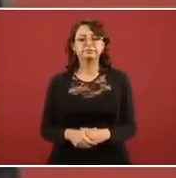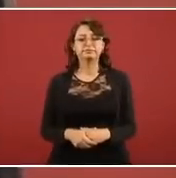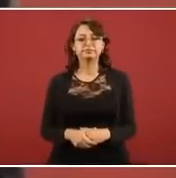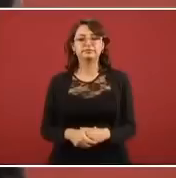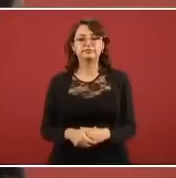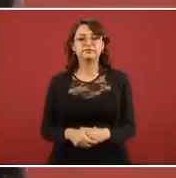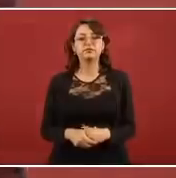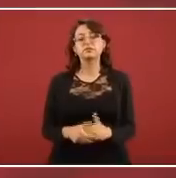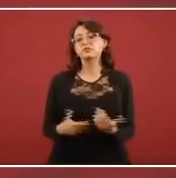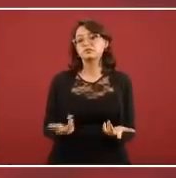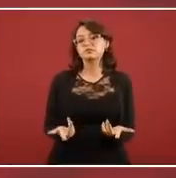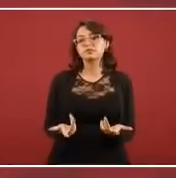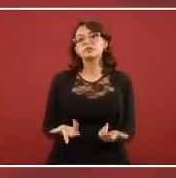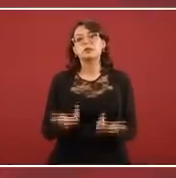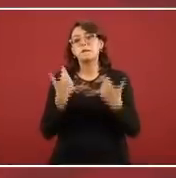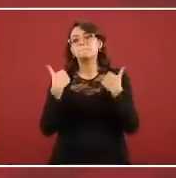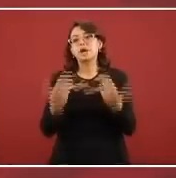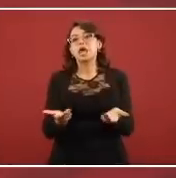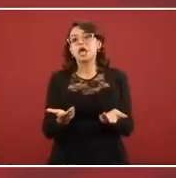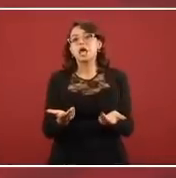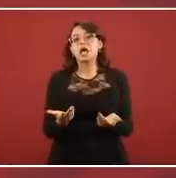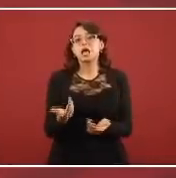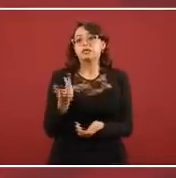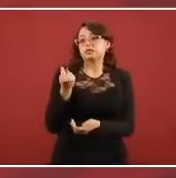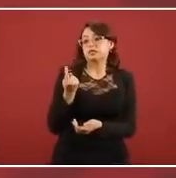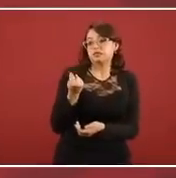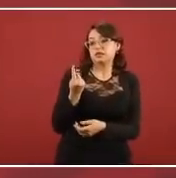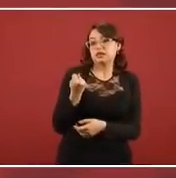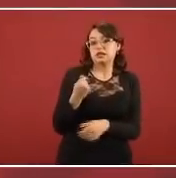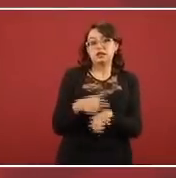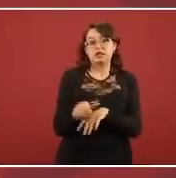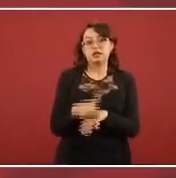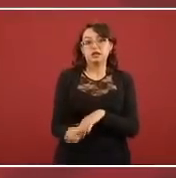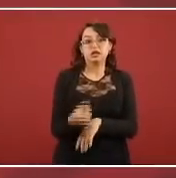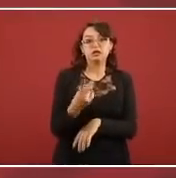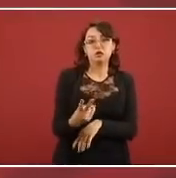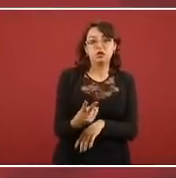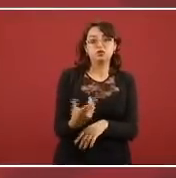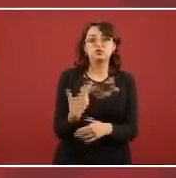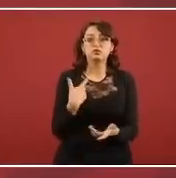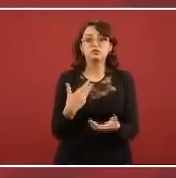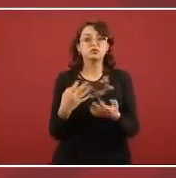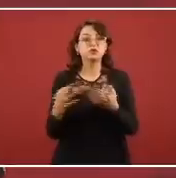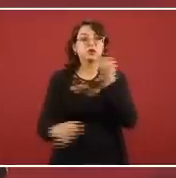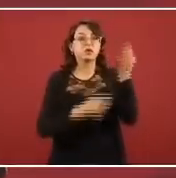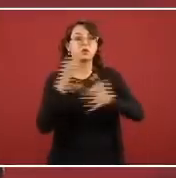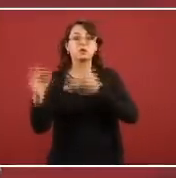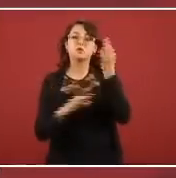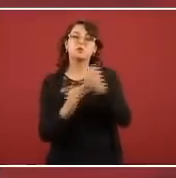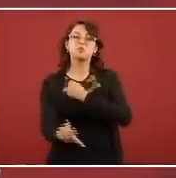Televisa hable bien del gobierno. A nadie le pido eso.